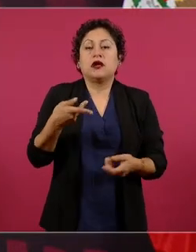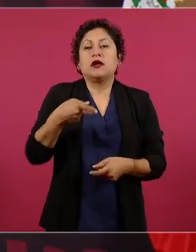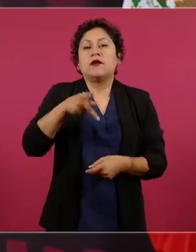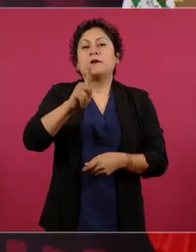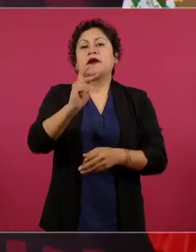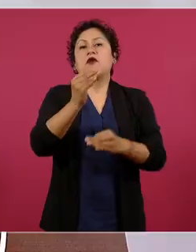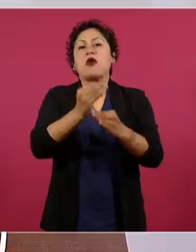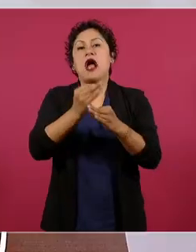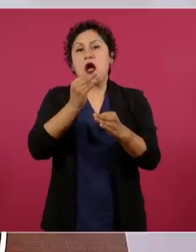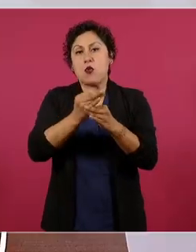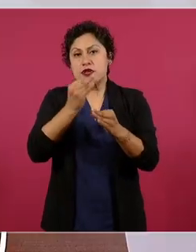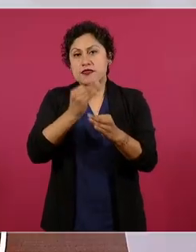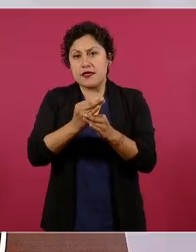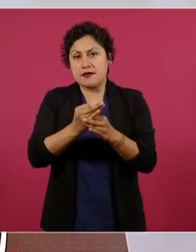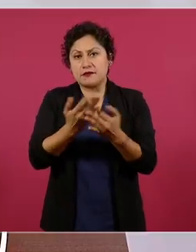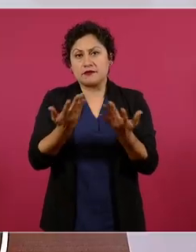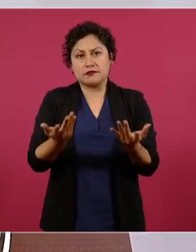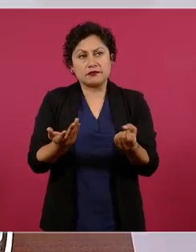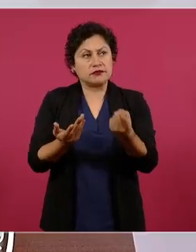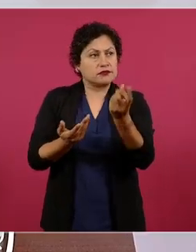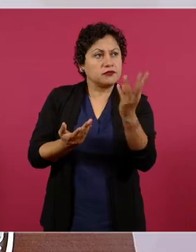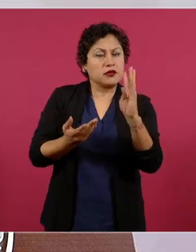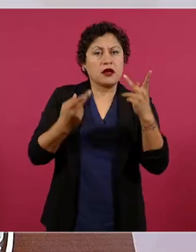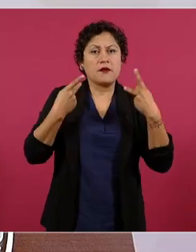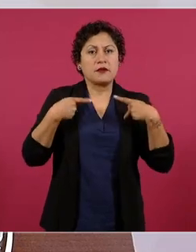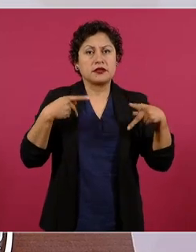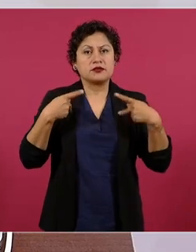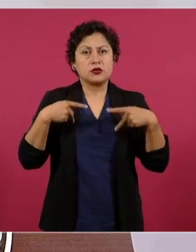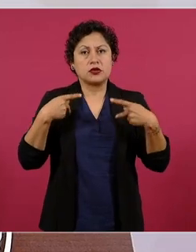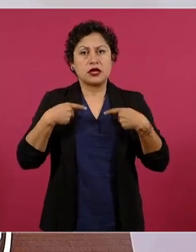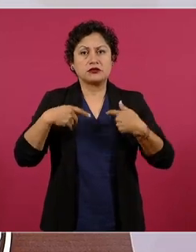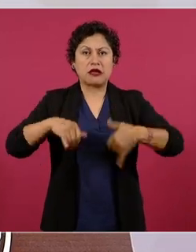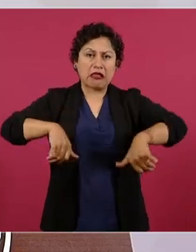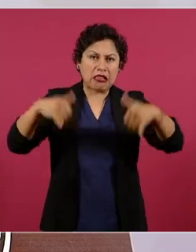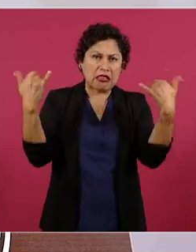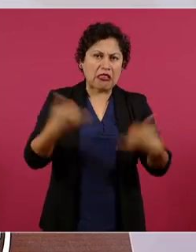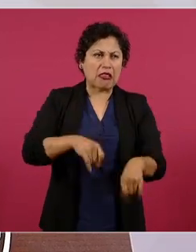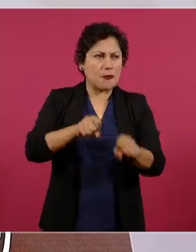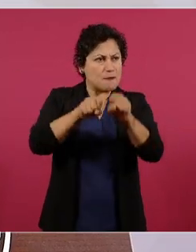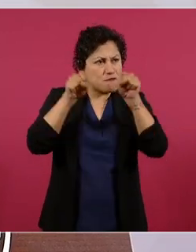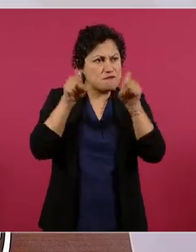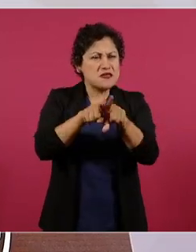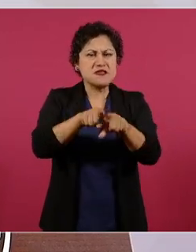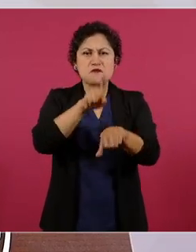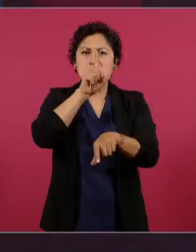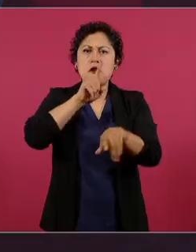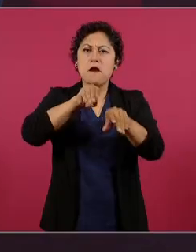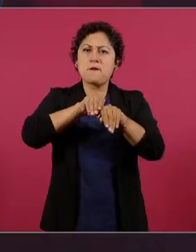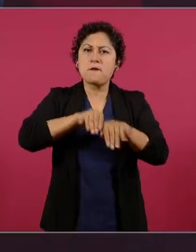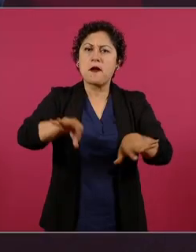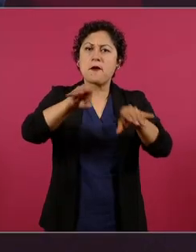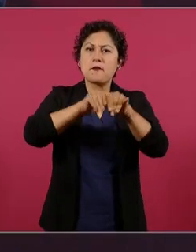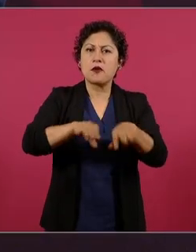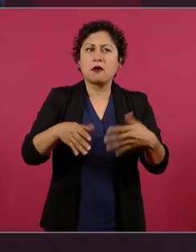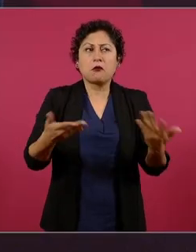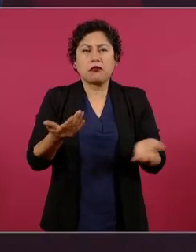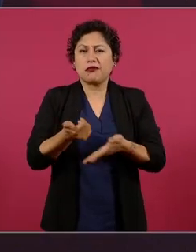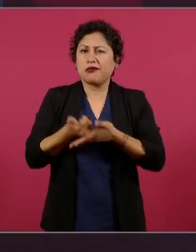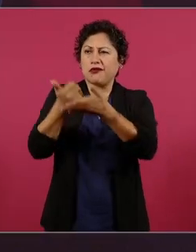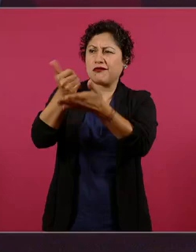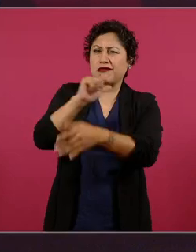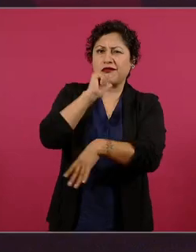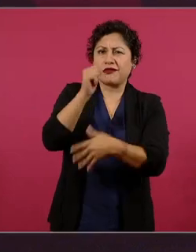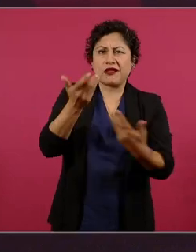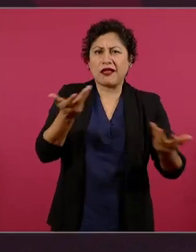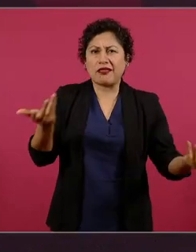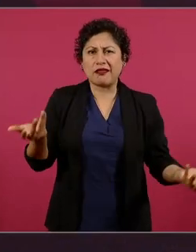Ayuda a perpetuar la injusticia, el clasismo, el racismo, la